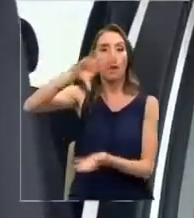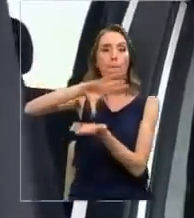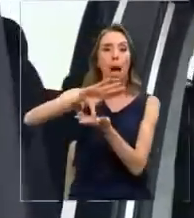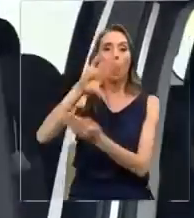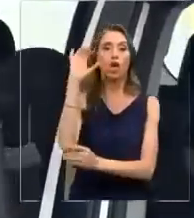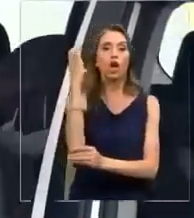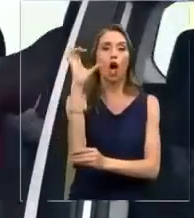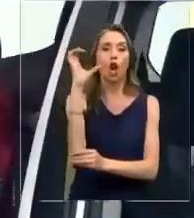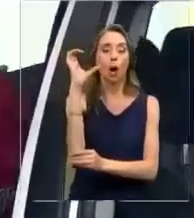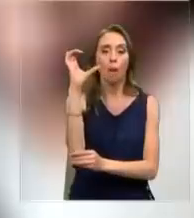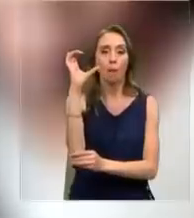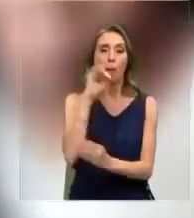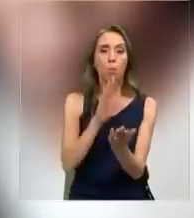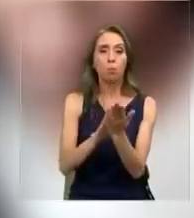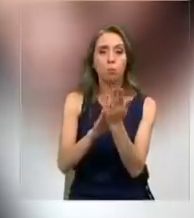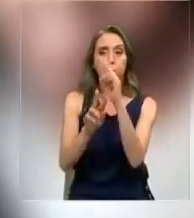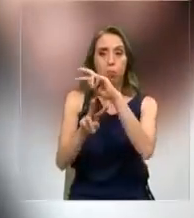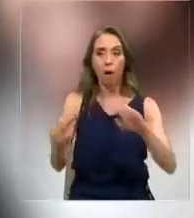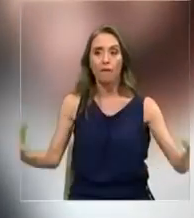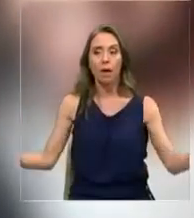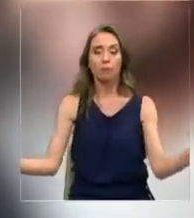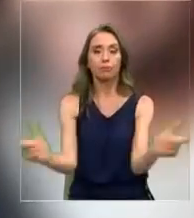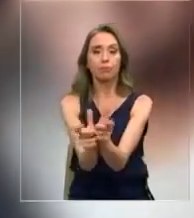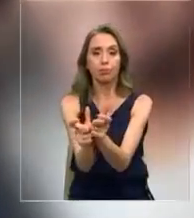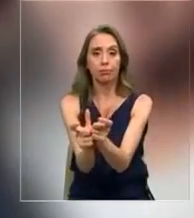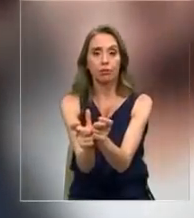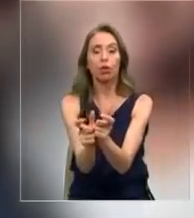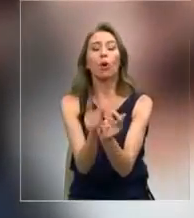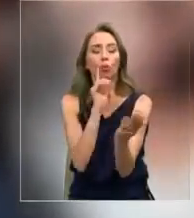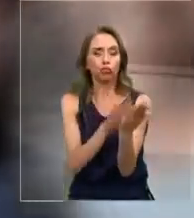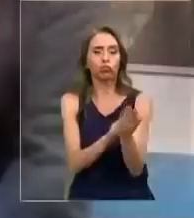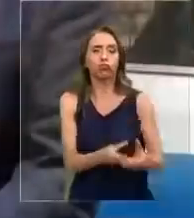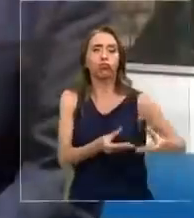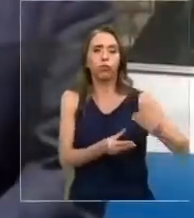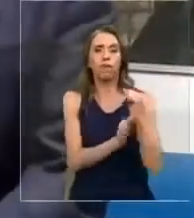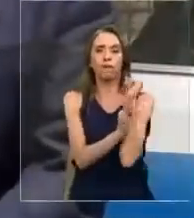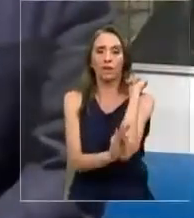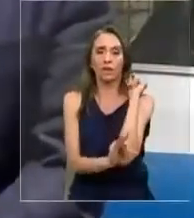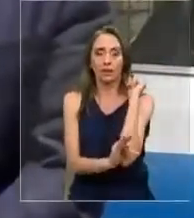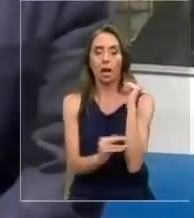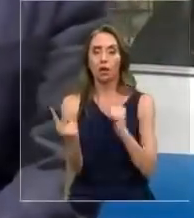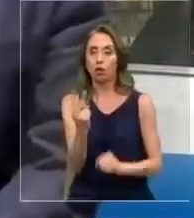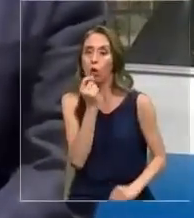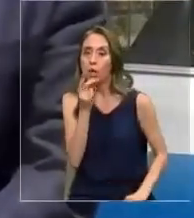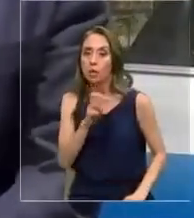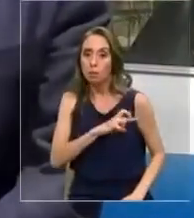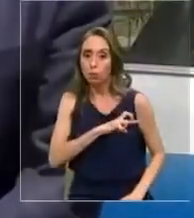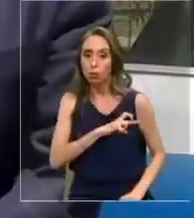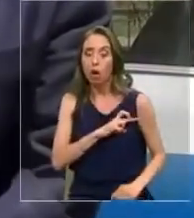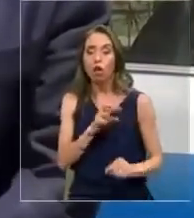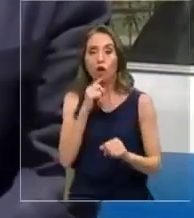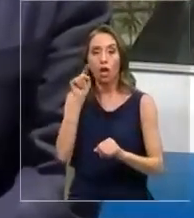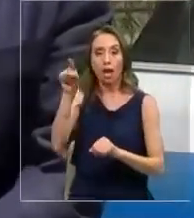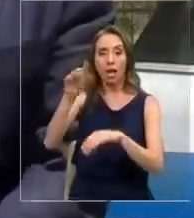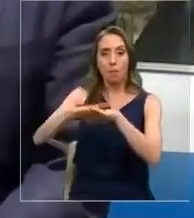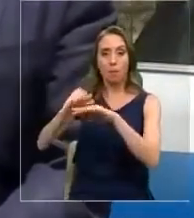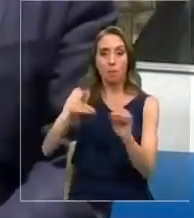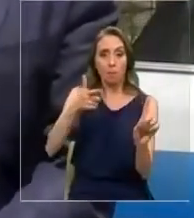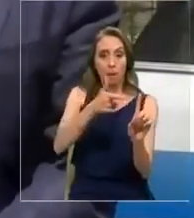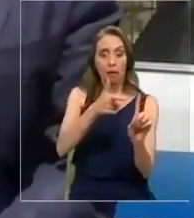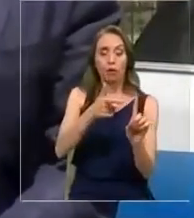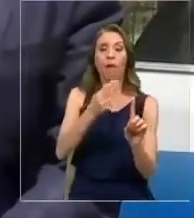nacionalidad colombiana. Las pruebas para su captura, dicen, son contundentes. Los imputados que están señalados como autores son del